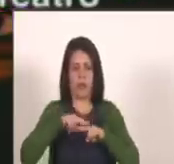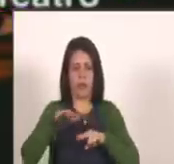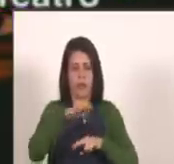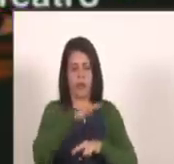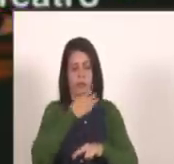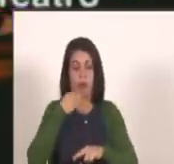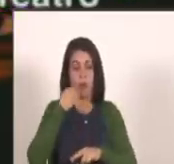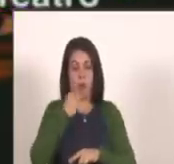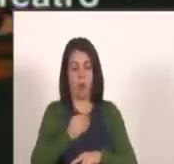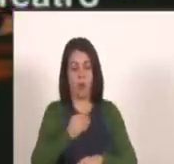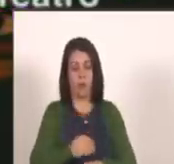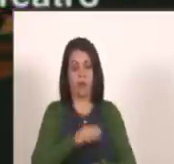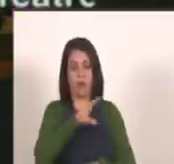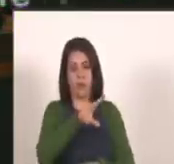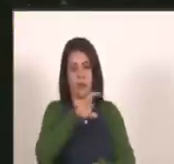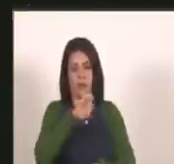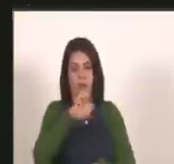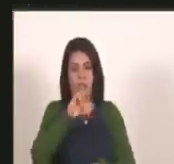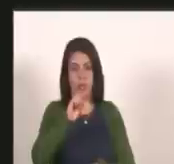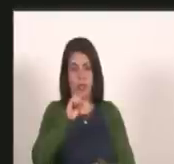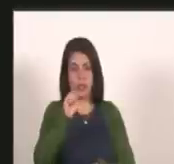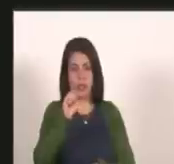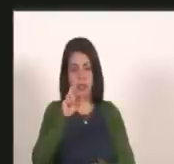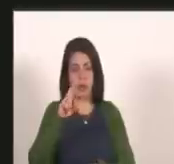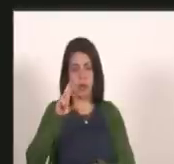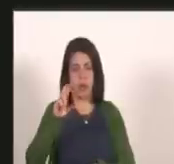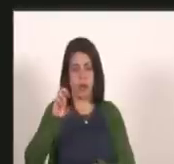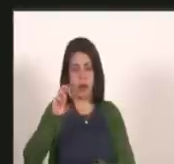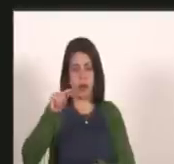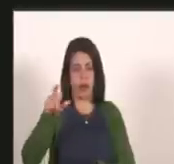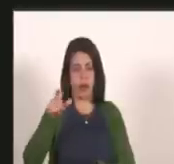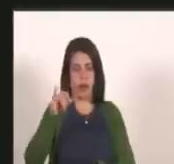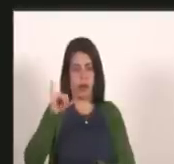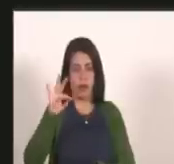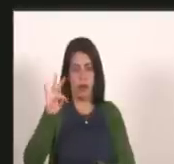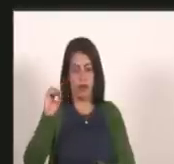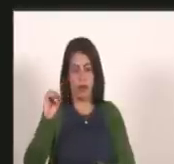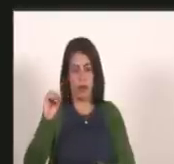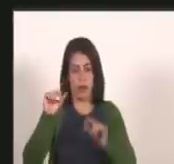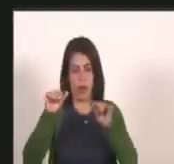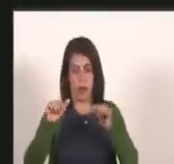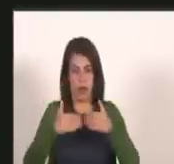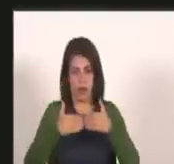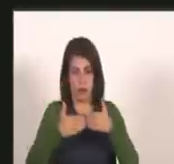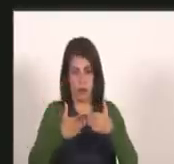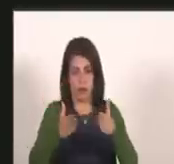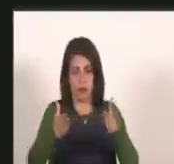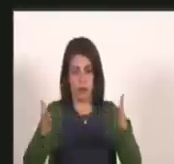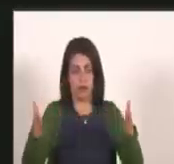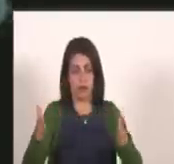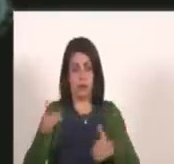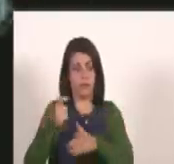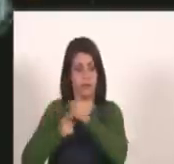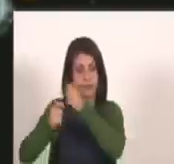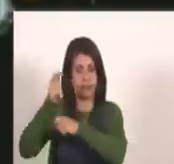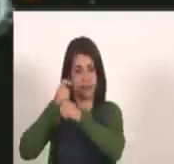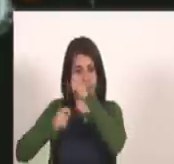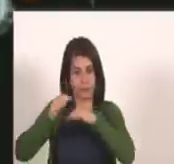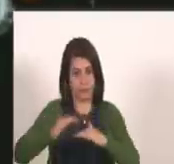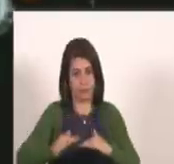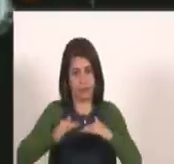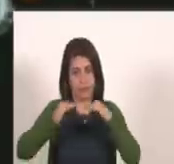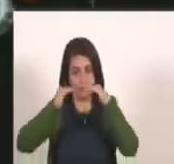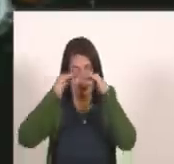Niñas, Niños y Jóvenes, César Rengifo. En ese momento se abrió el telón de una obra plena de